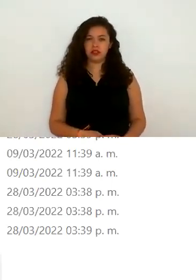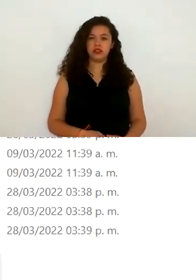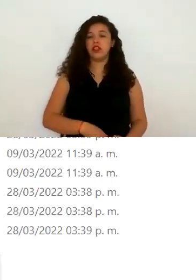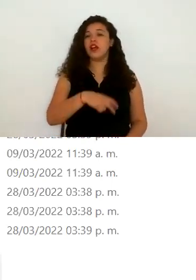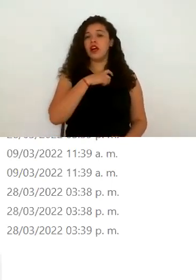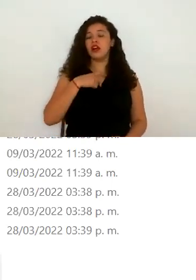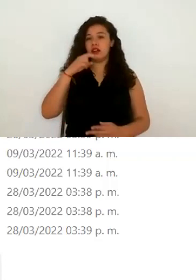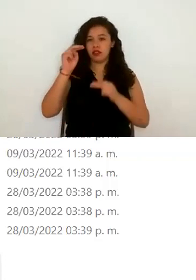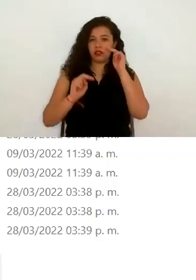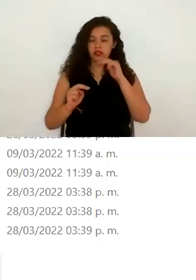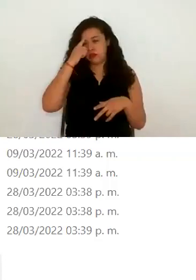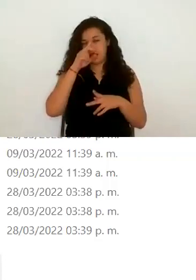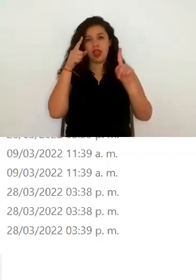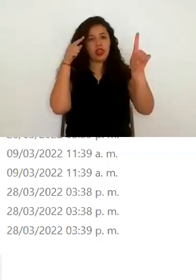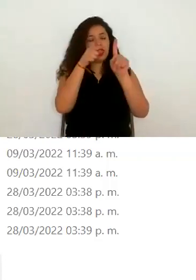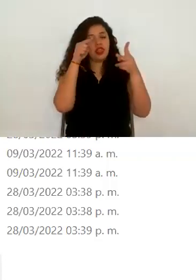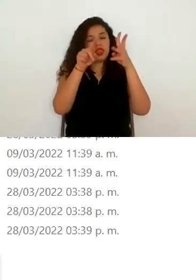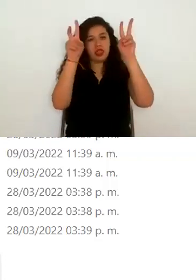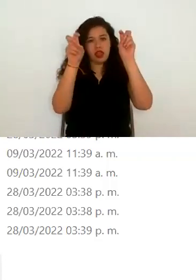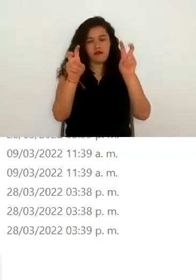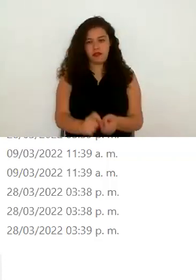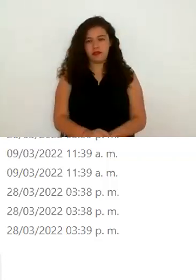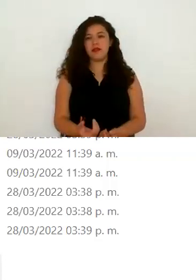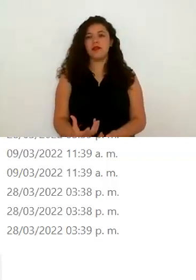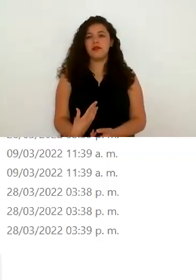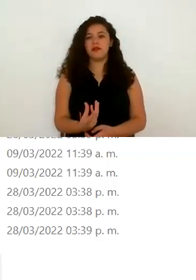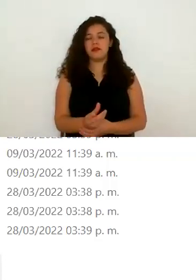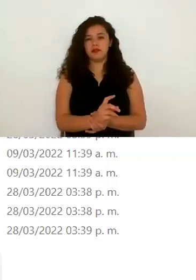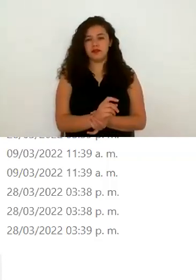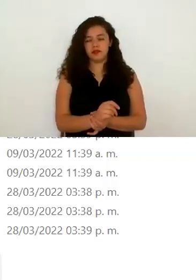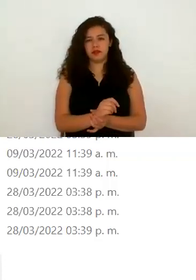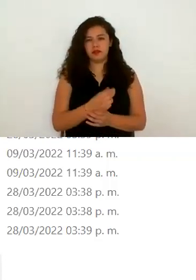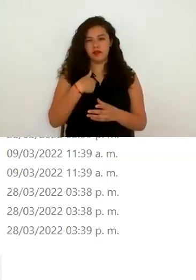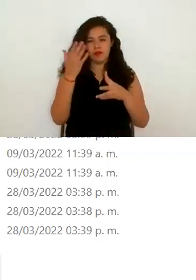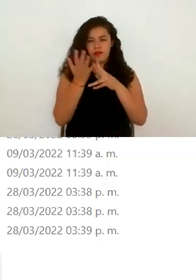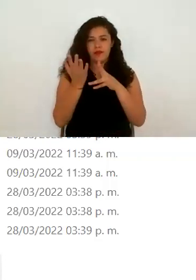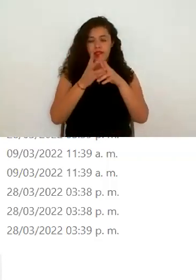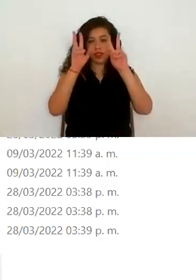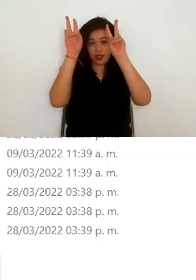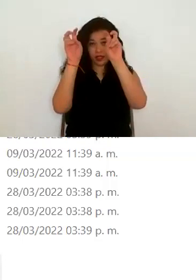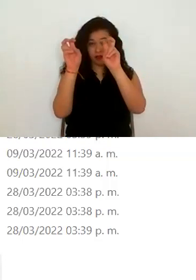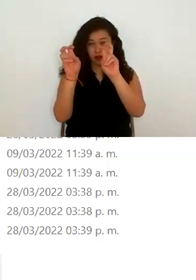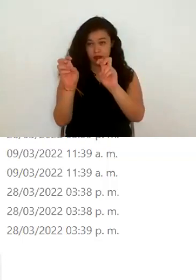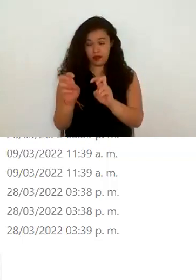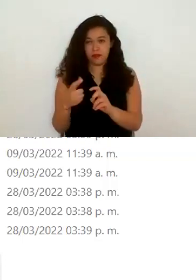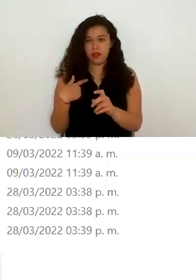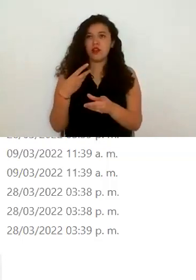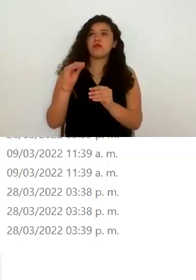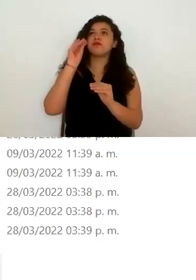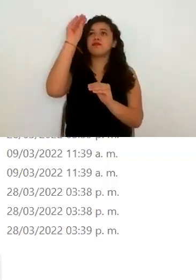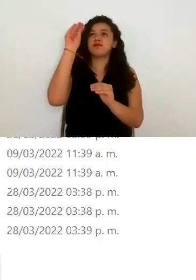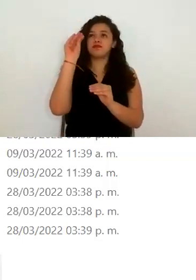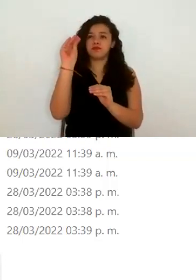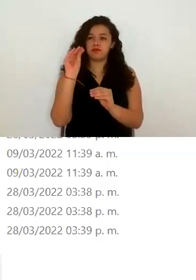asuntos, como lo señalan los lineamientos, crear los expedientes por asuntos o temas. Y